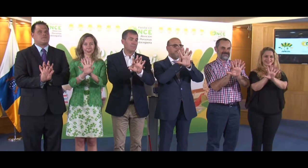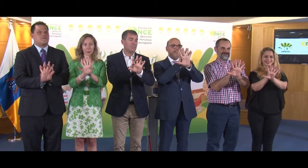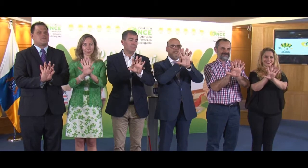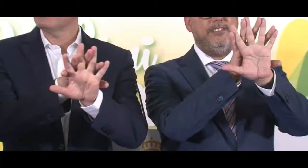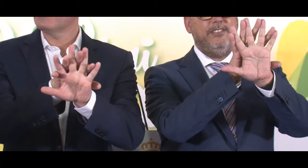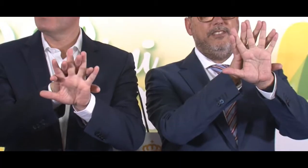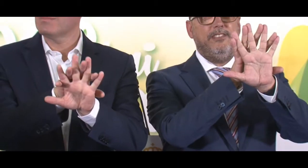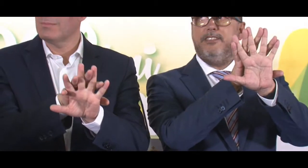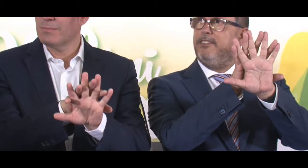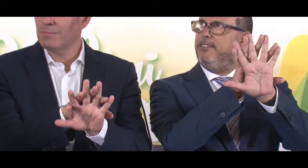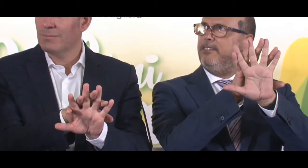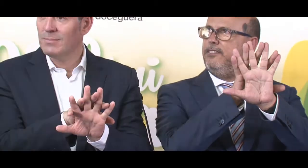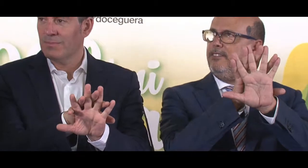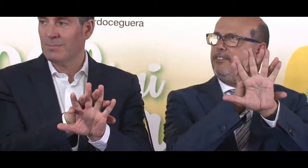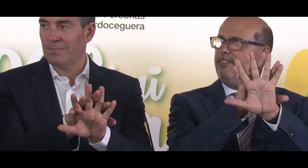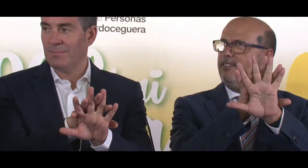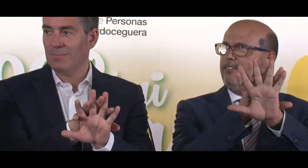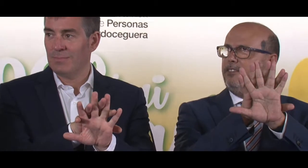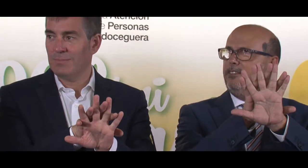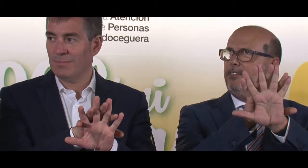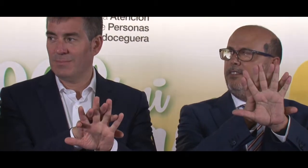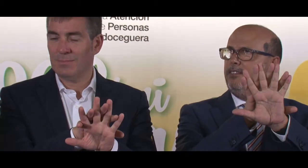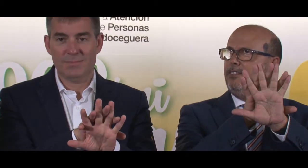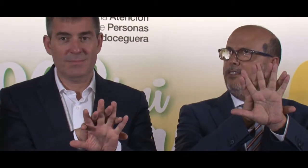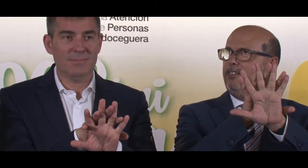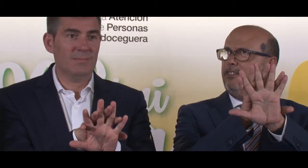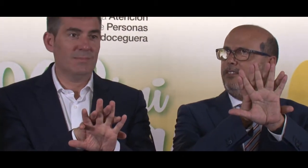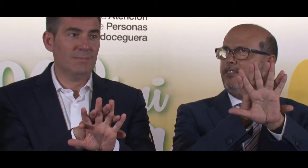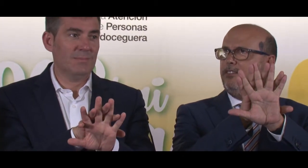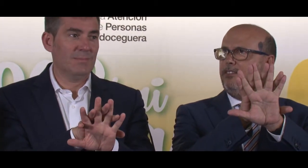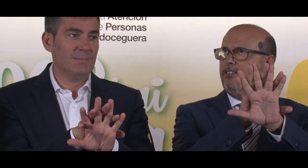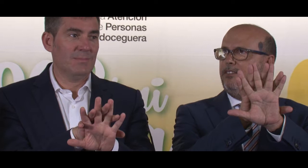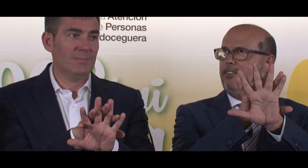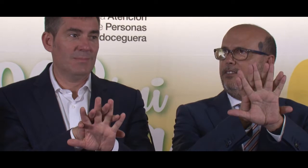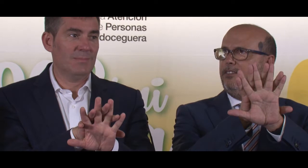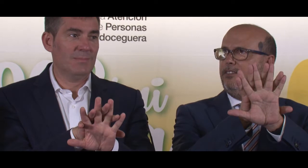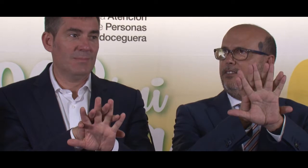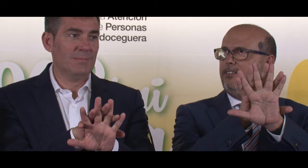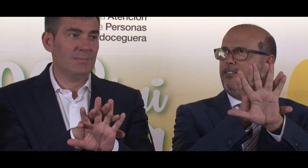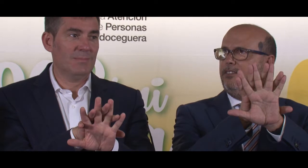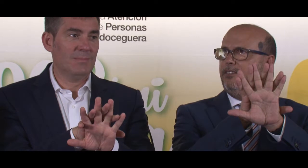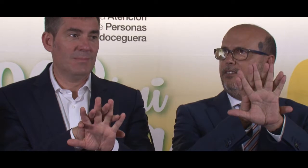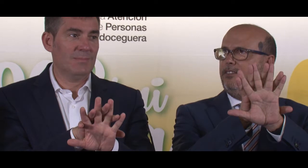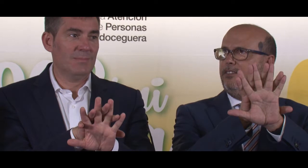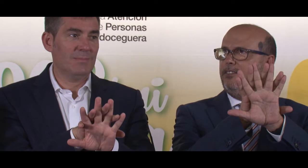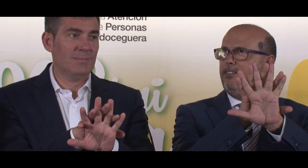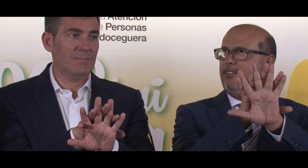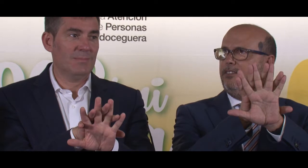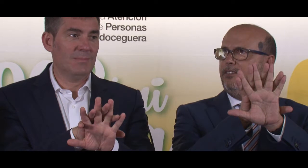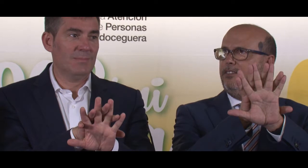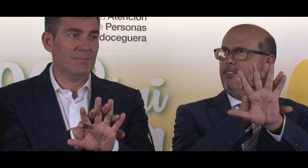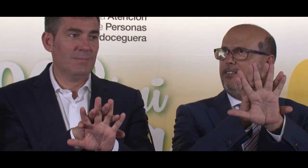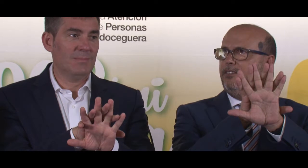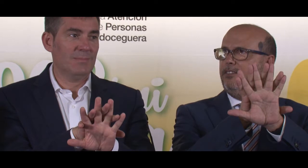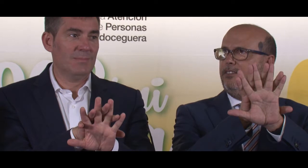la mano de toda la sociedad. Nosotros, como Gobierno de Canarias, lo más que vamos a hacer, y es nuestra obligación, es